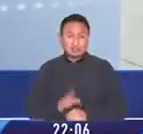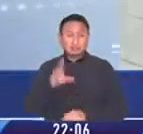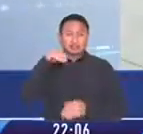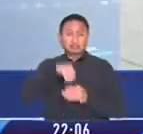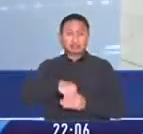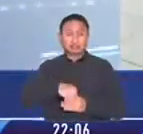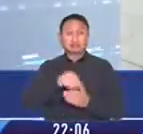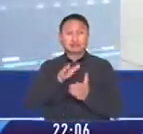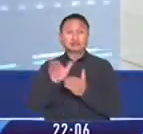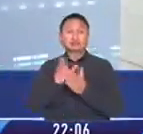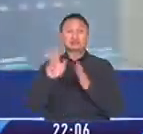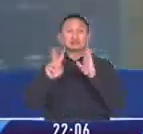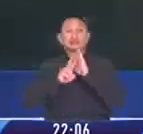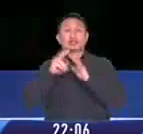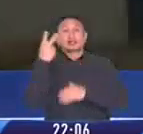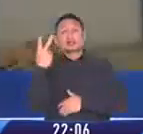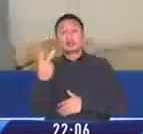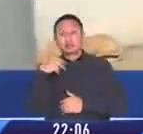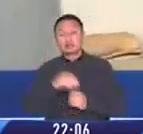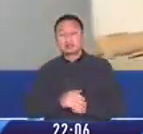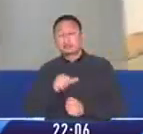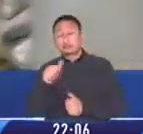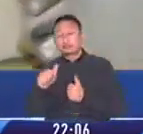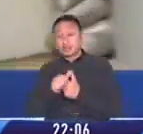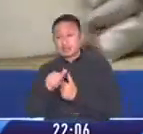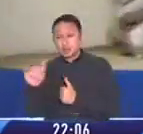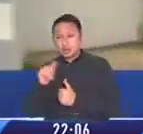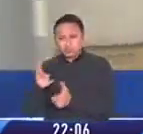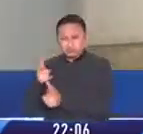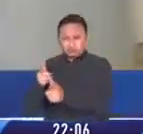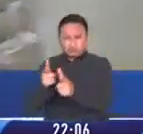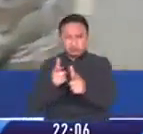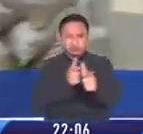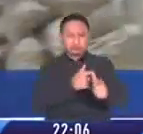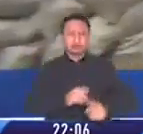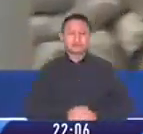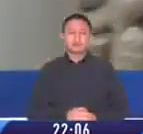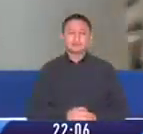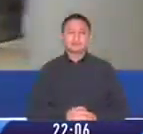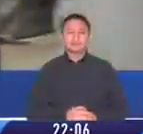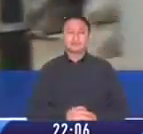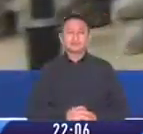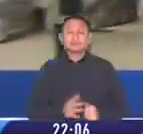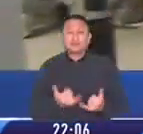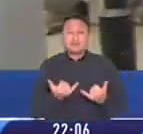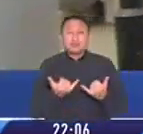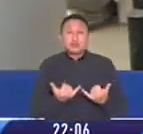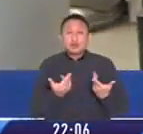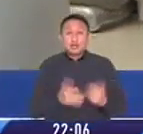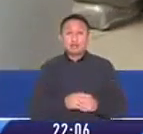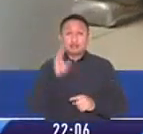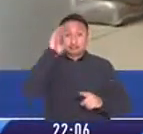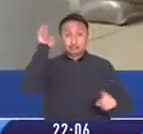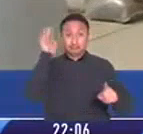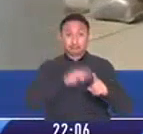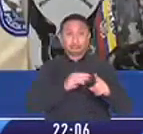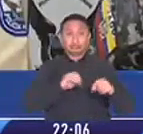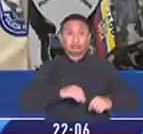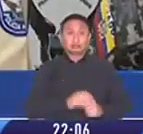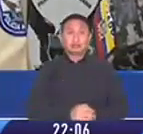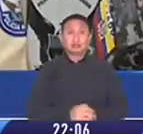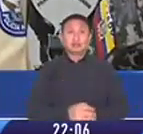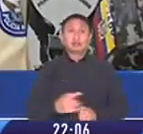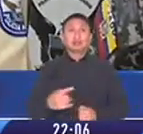Socio Vivienda 2 y otros UPC de la zona también fueron atacados. Hoy por hoy se han dado los panfletos, sin embargo, ustedes saben que